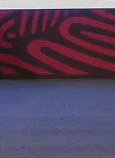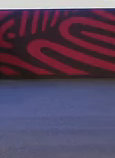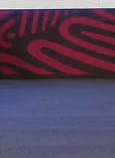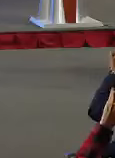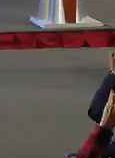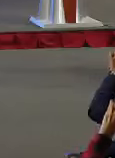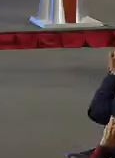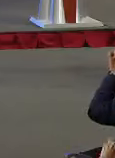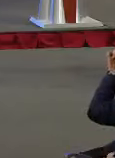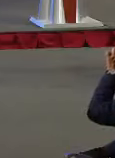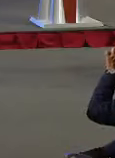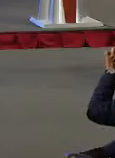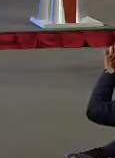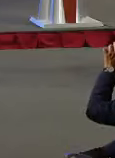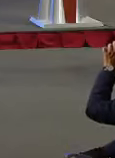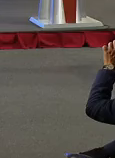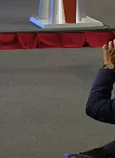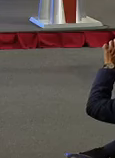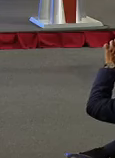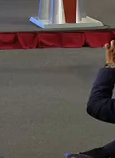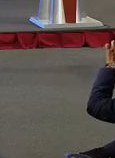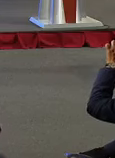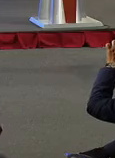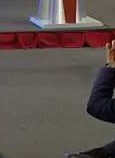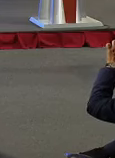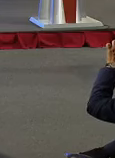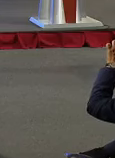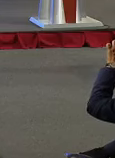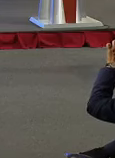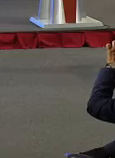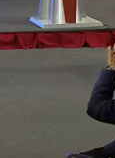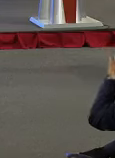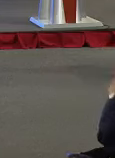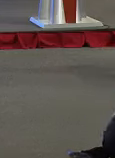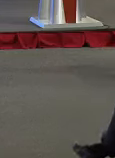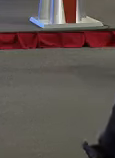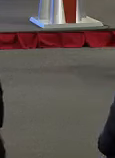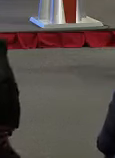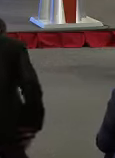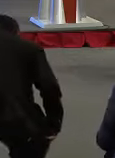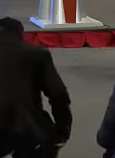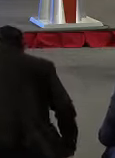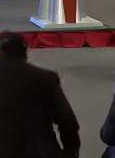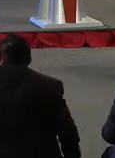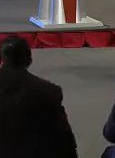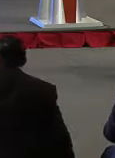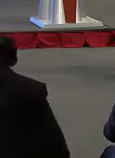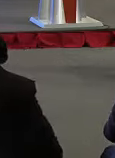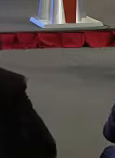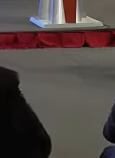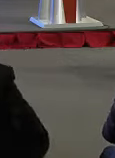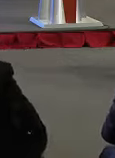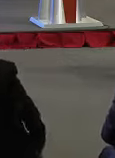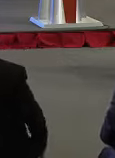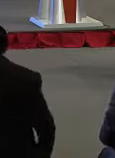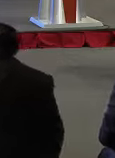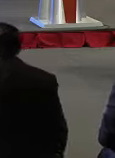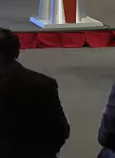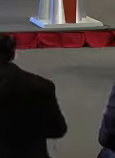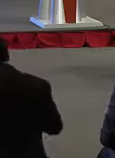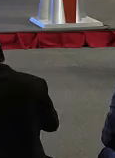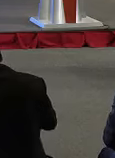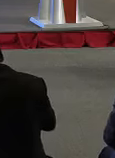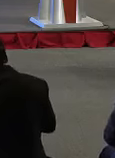Muchísimas gracias, Brenda. Adelante. Y en el caso de la gasolina de alto octanaje, tenemos también